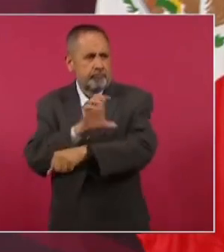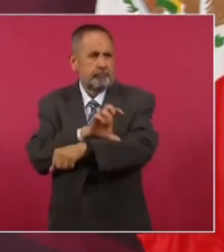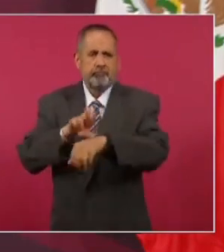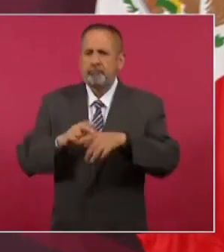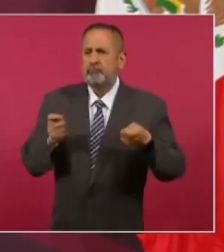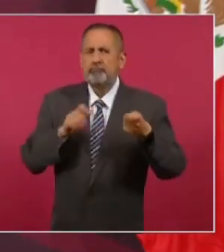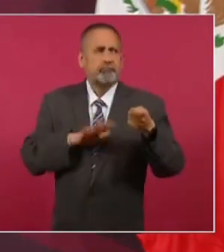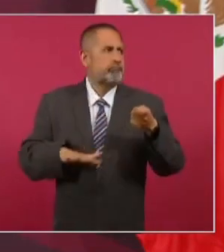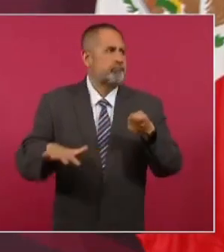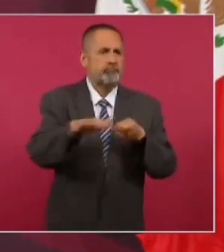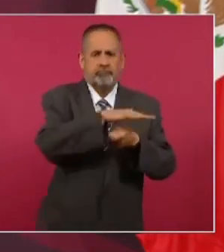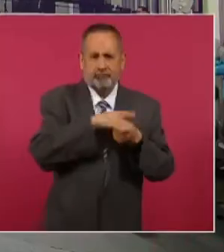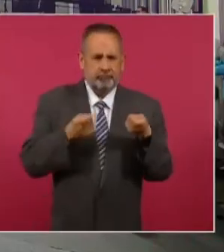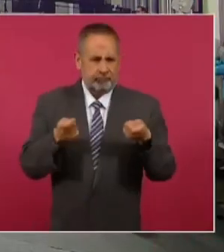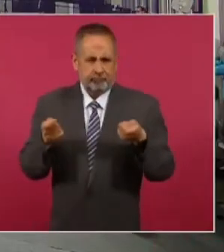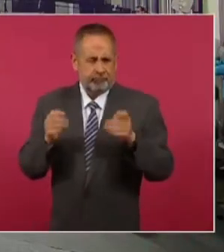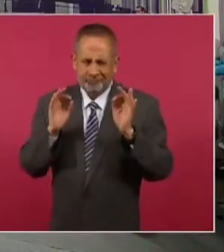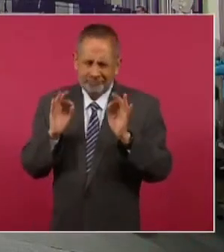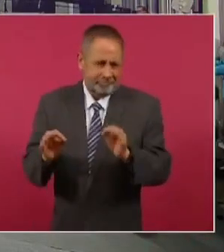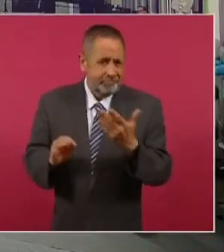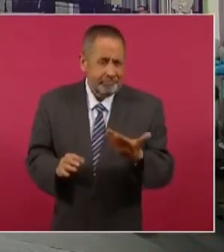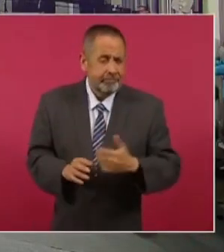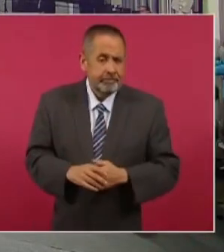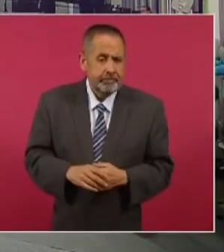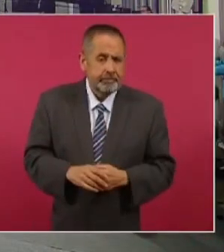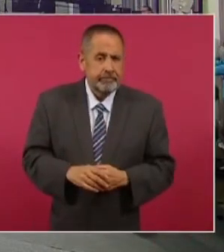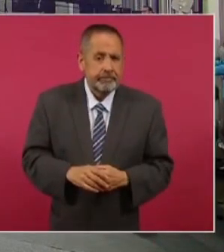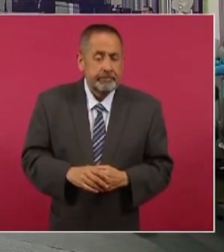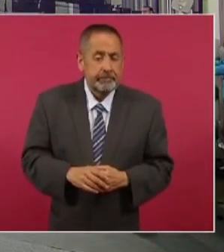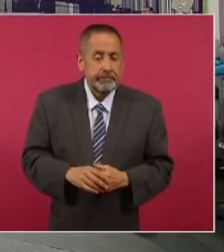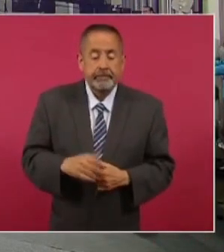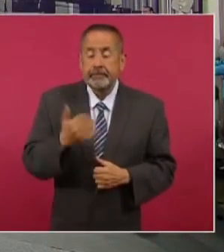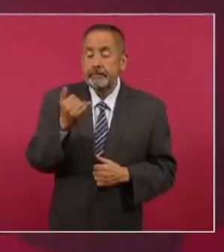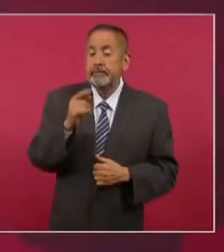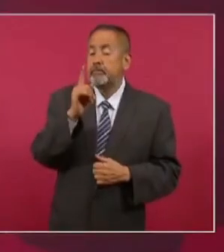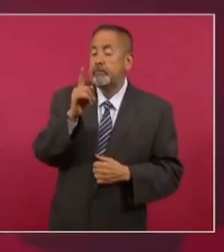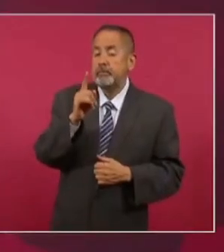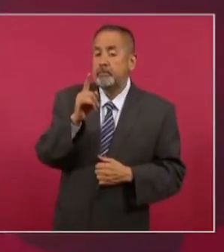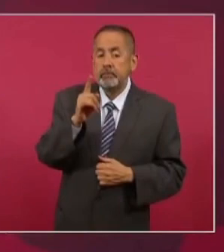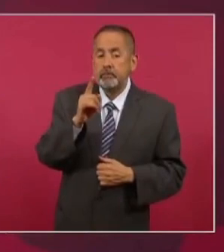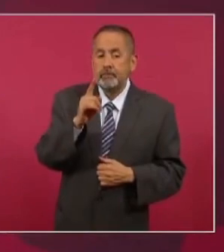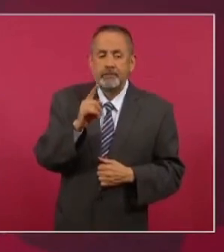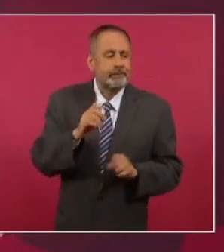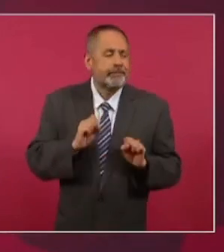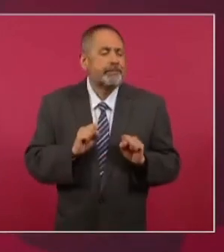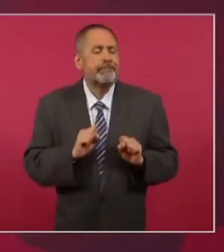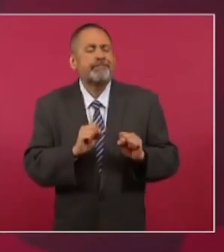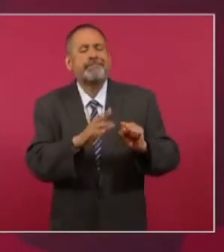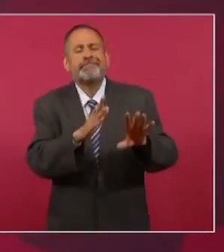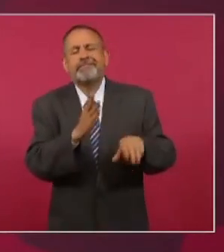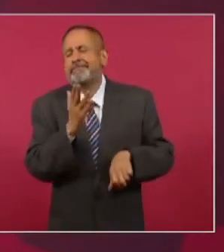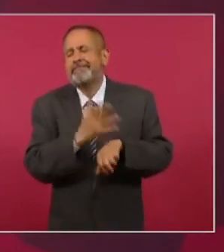y no se permite la impunidad